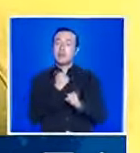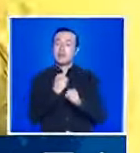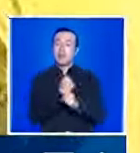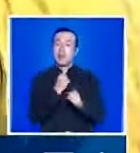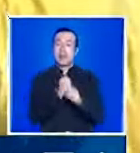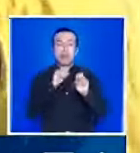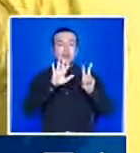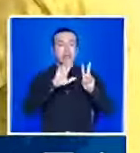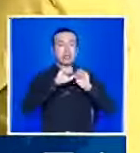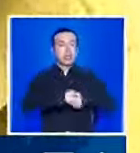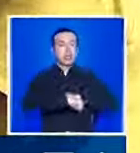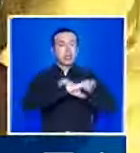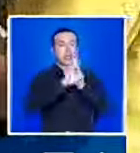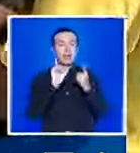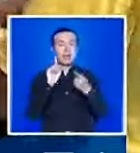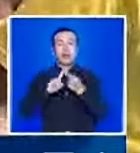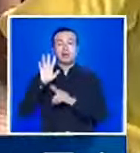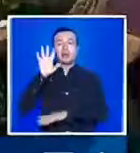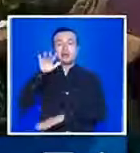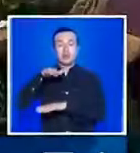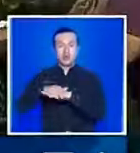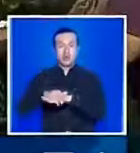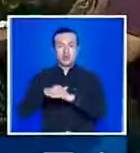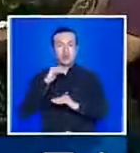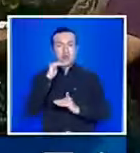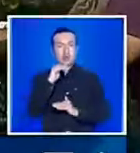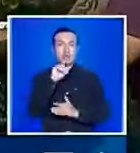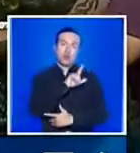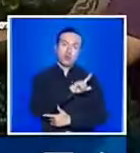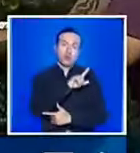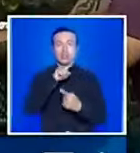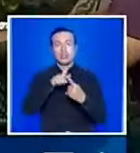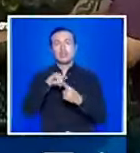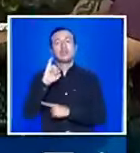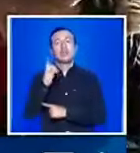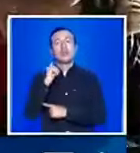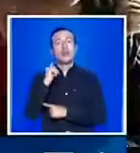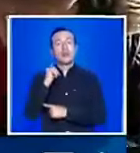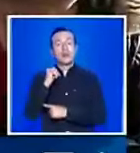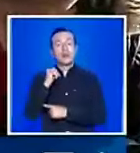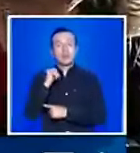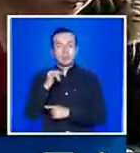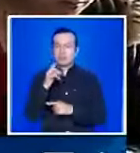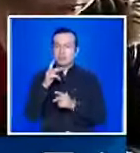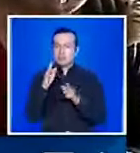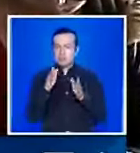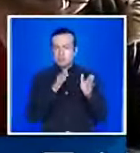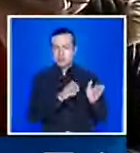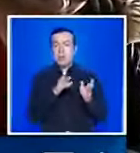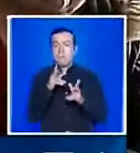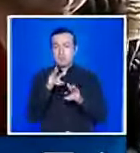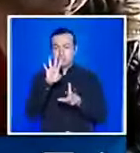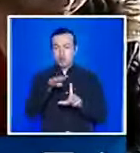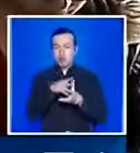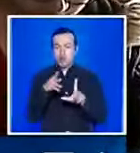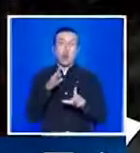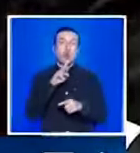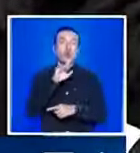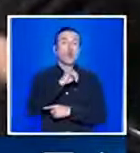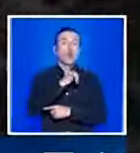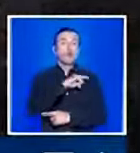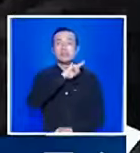7 de la mañana y las 5 de la tarde, de lunes a jueves, y en el mismo horario de jueves a domingo.